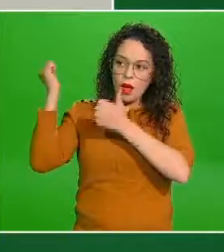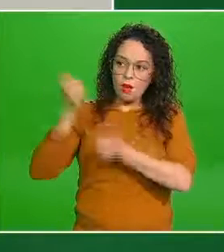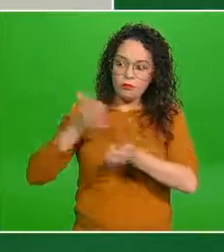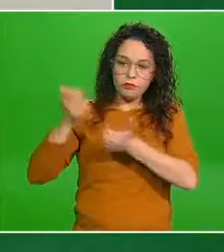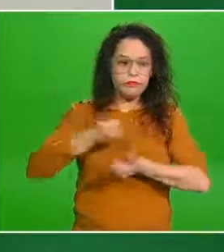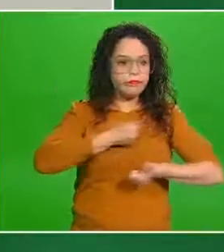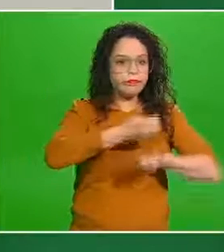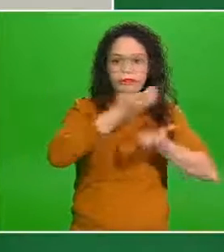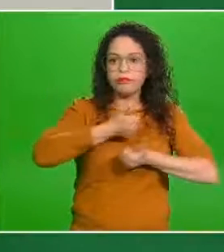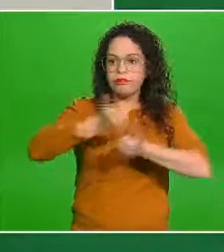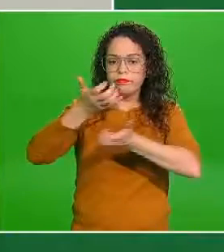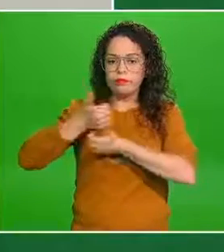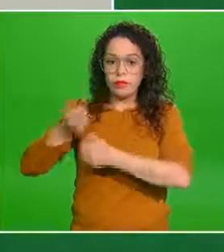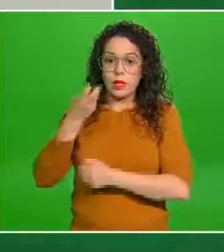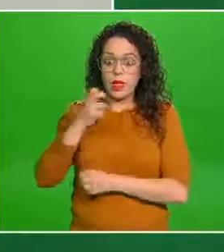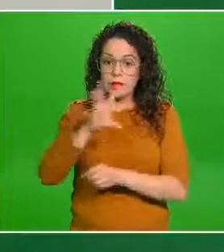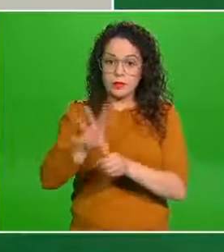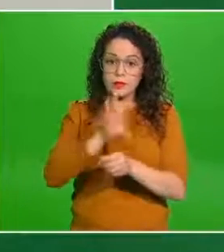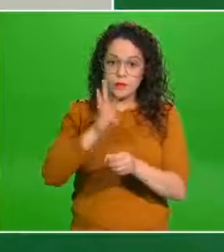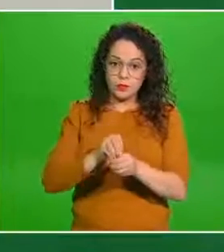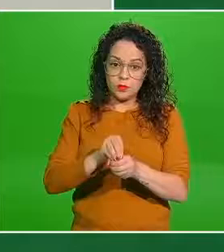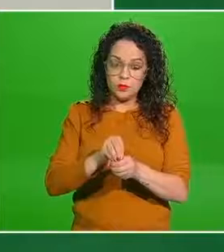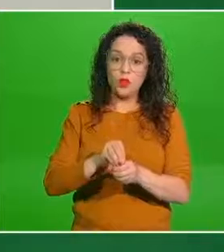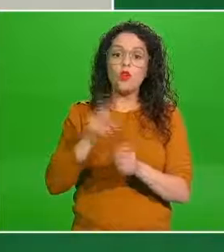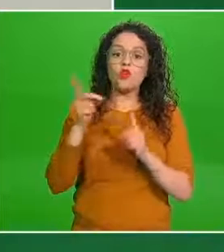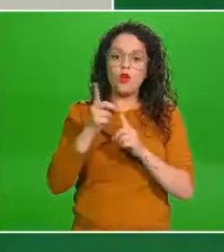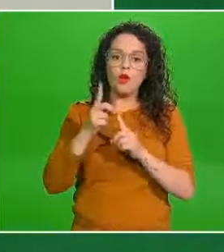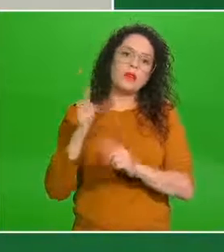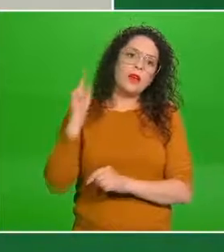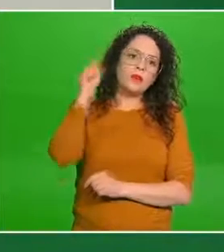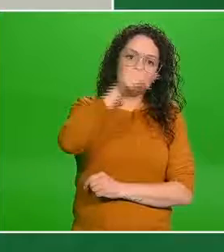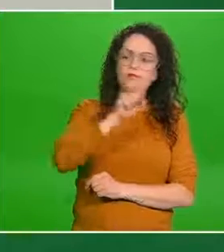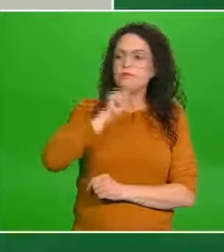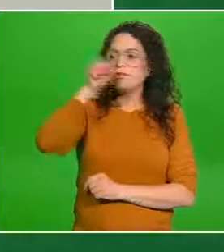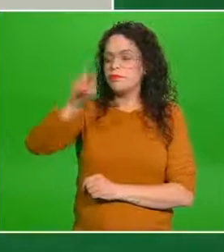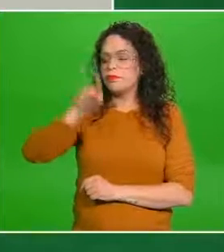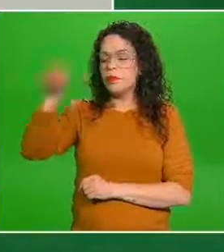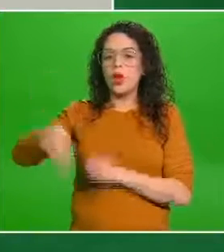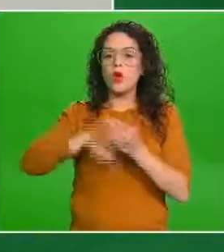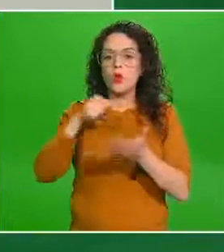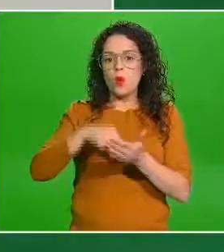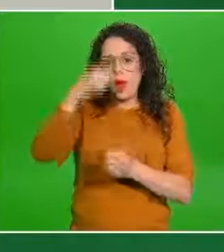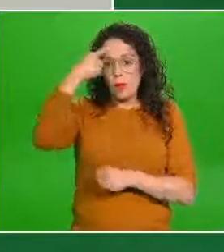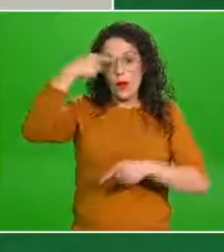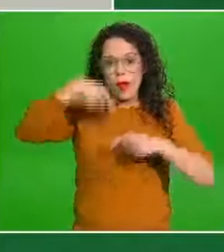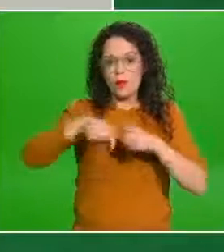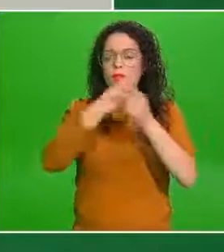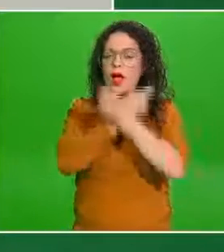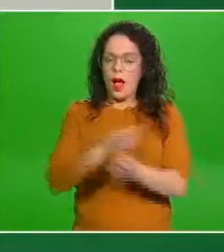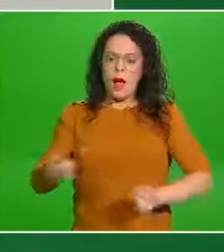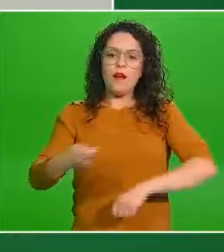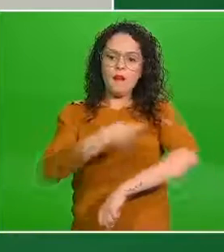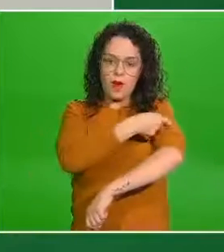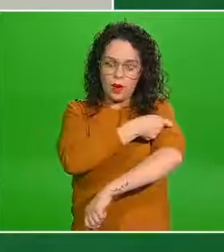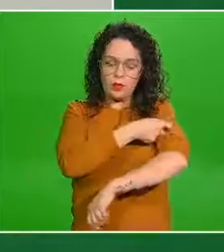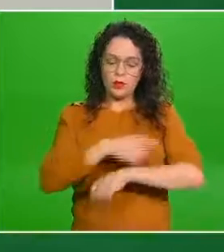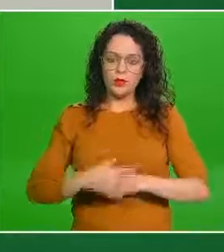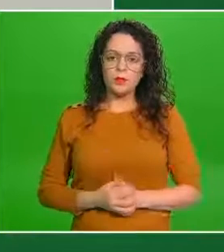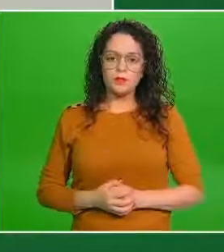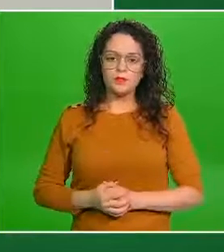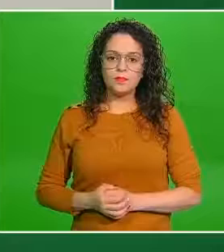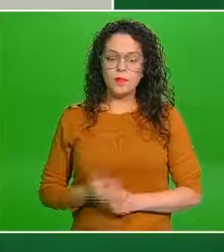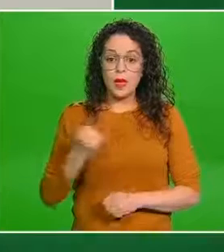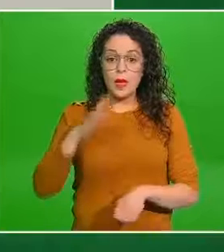todas estas líneas de distribución y envío de las vacunas a los puntos de vacunación, y hasta el momento, y específicamente para